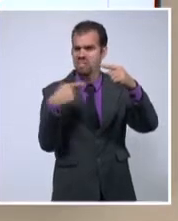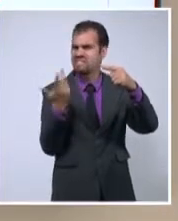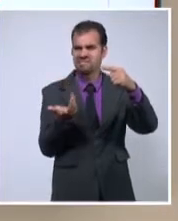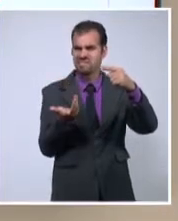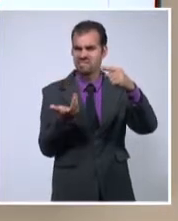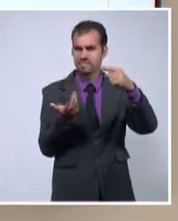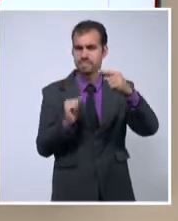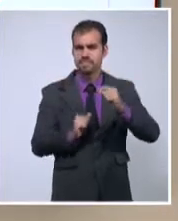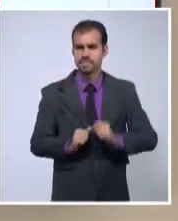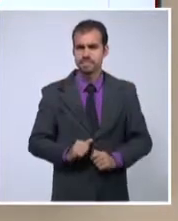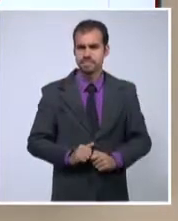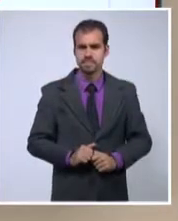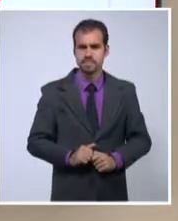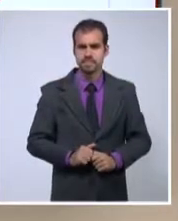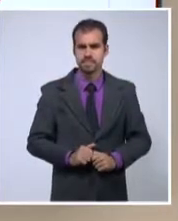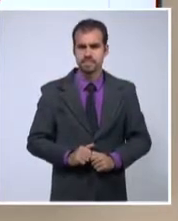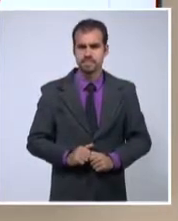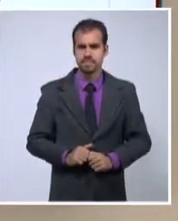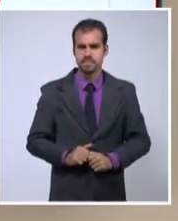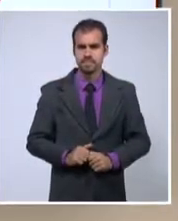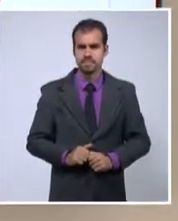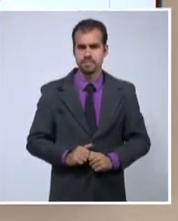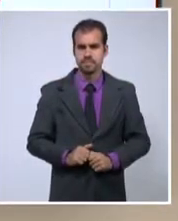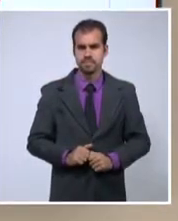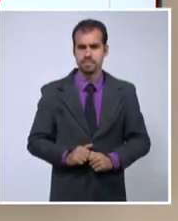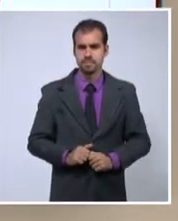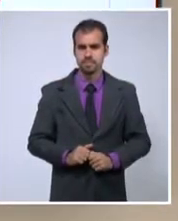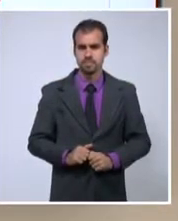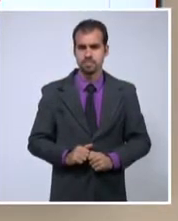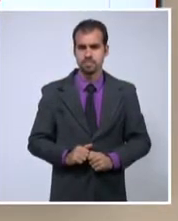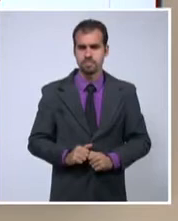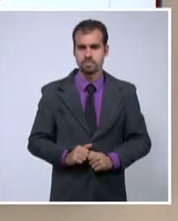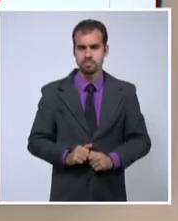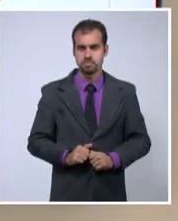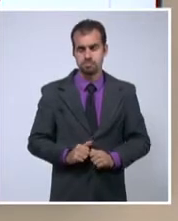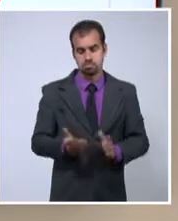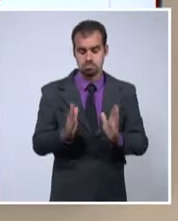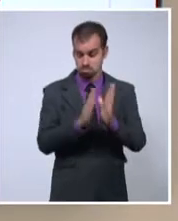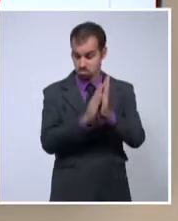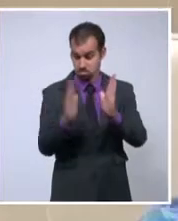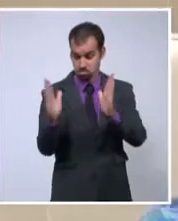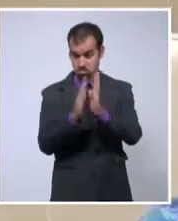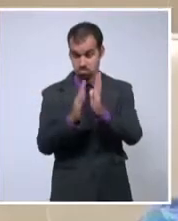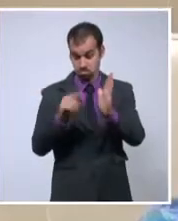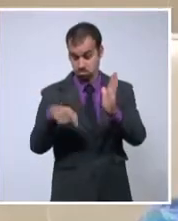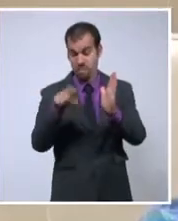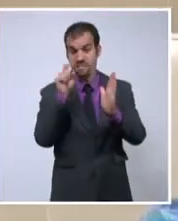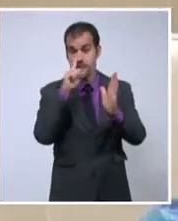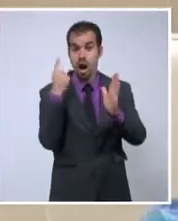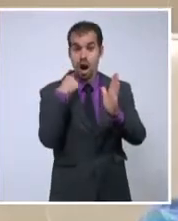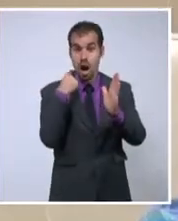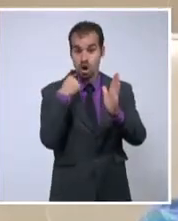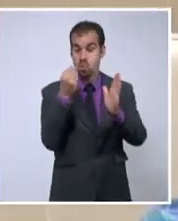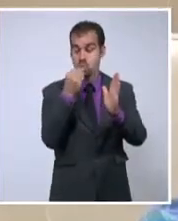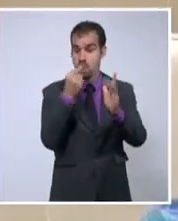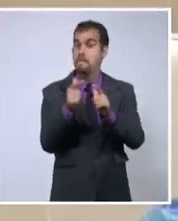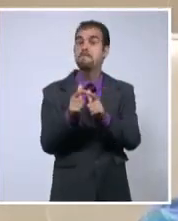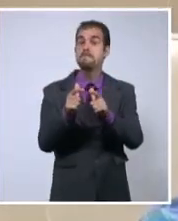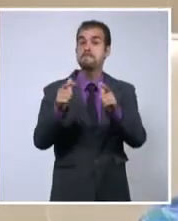hasta fin de año va a crecer y puede crecer incluso hasta casi 2.000 casos.